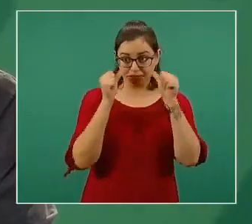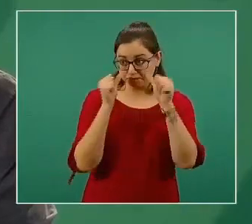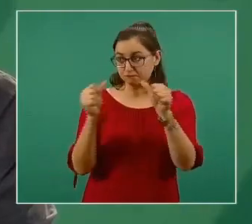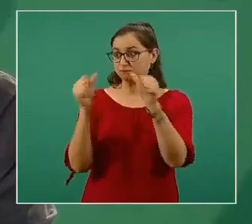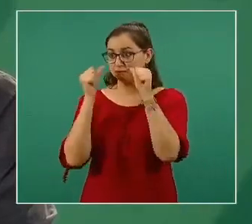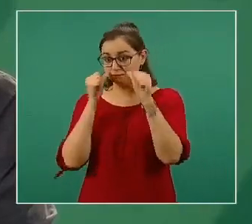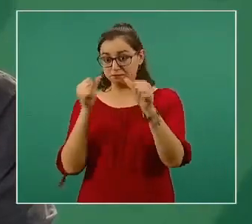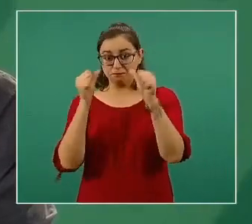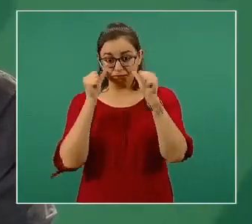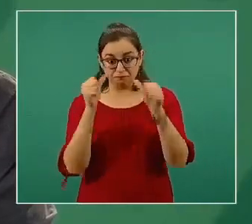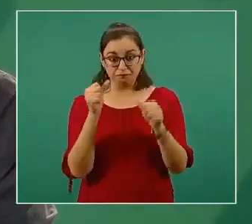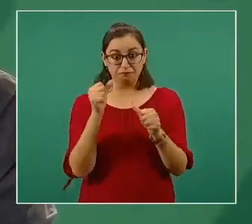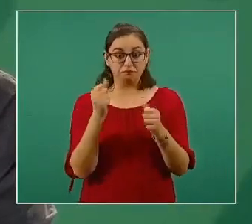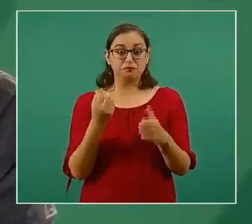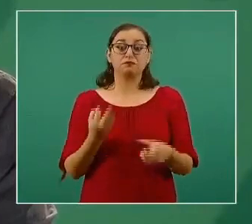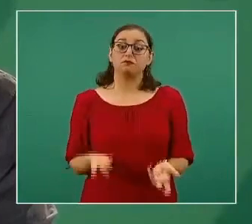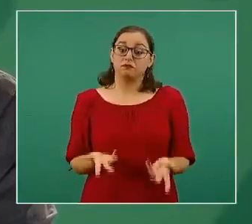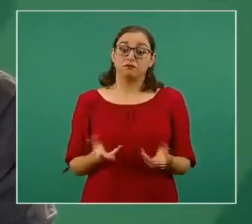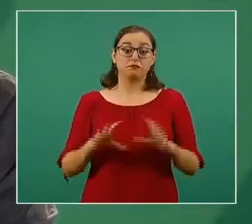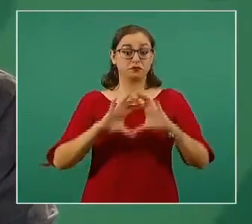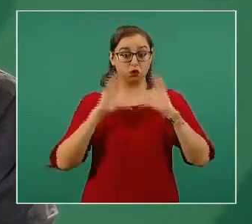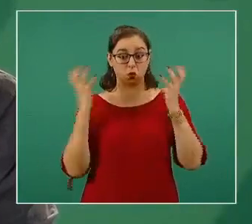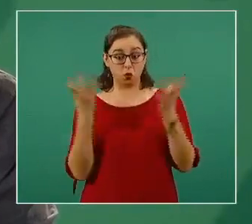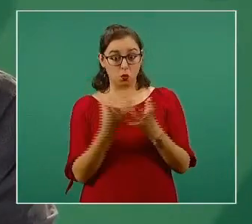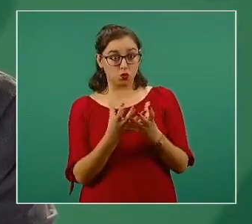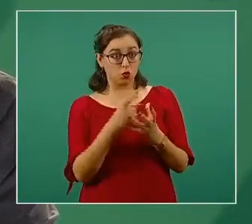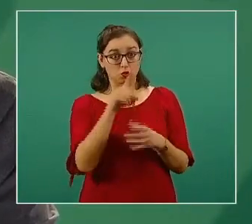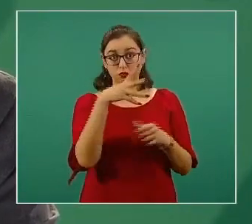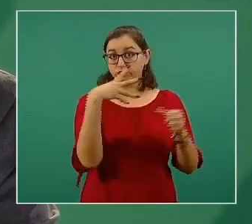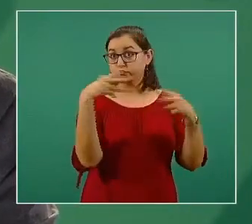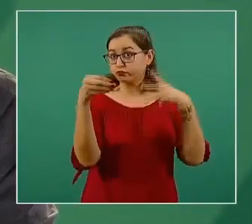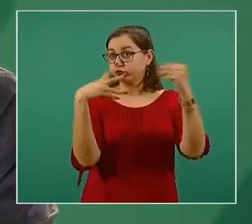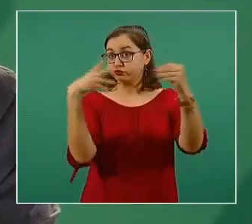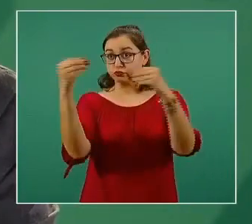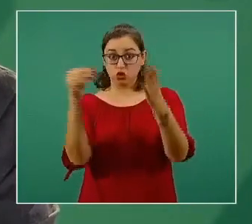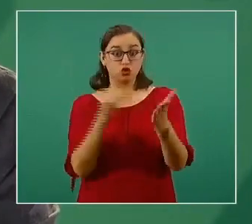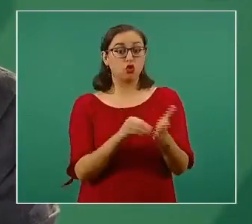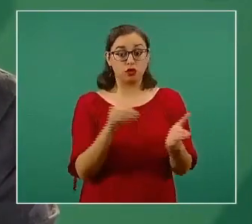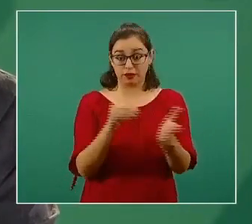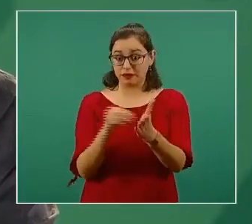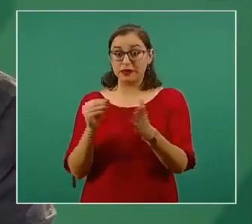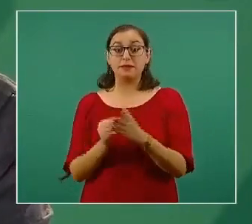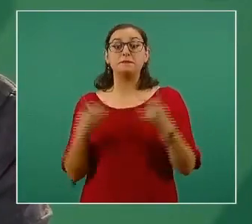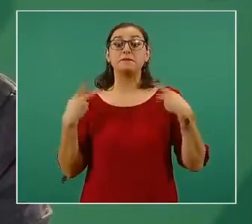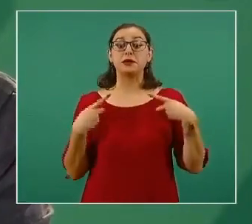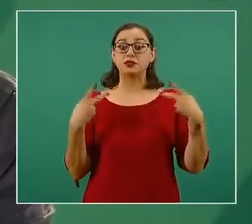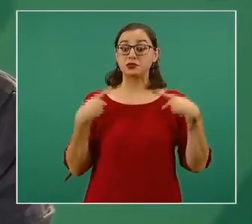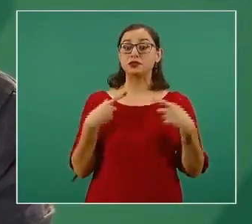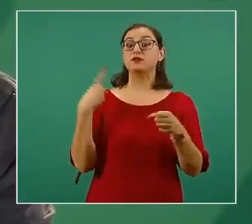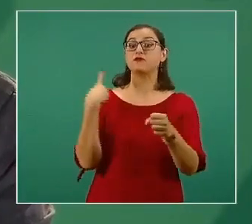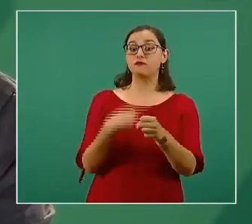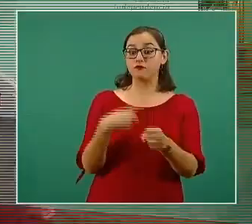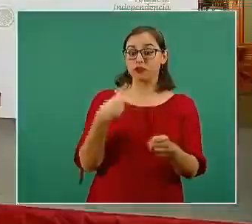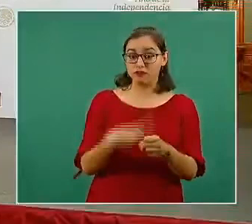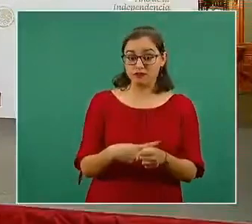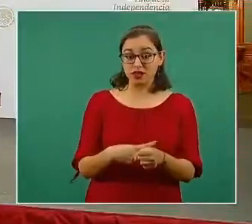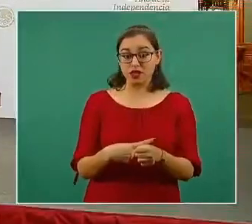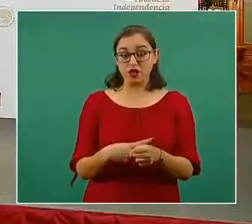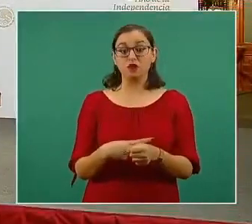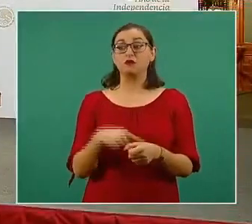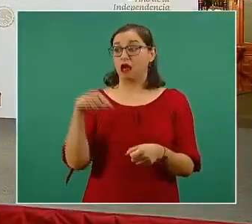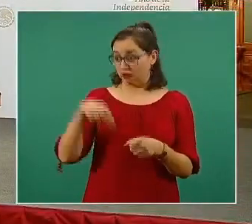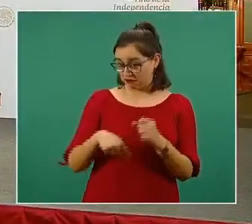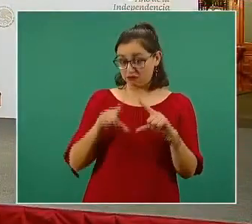estar conscientes que mientras exista la epidemia en cualquier parte del mundo, mientras existan personas enfermas de COVID-19